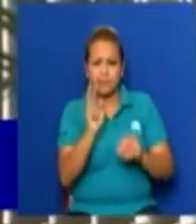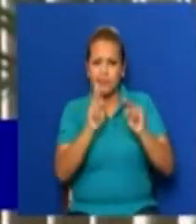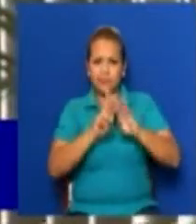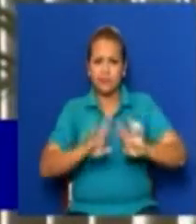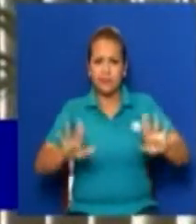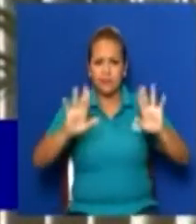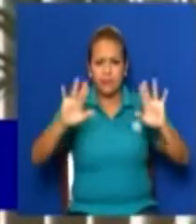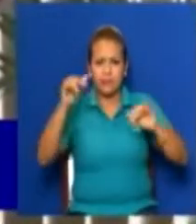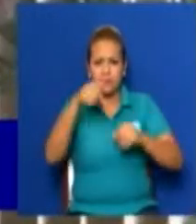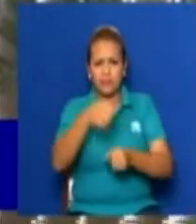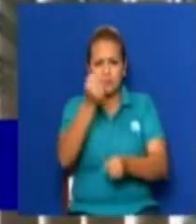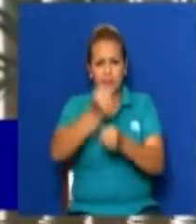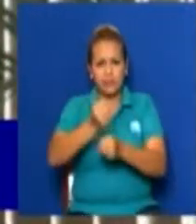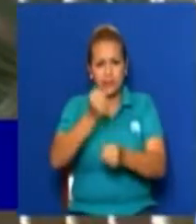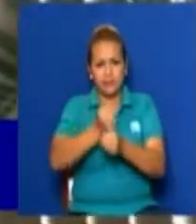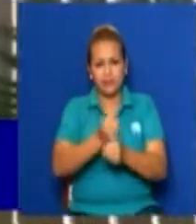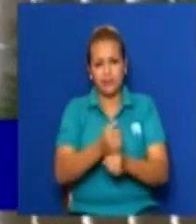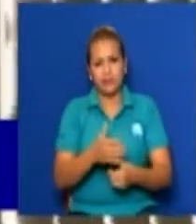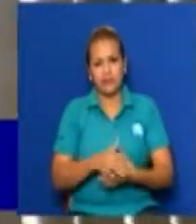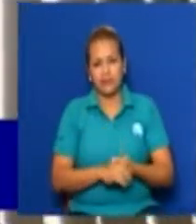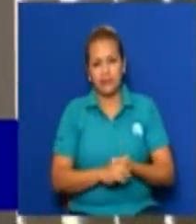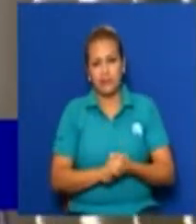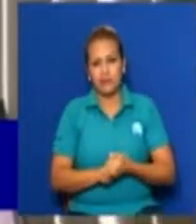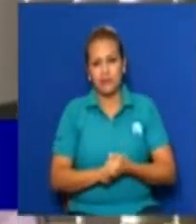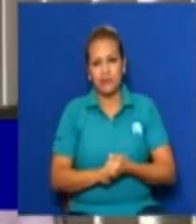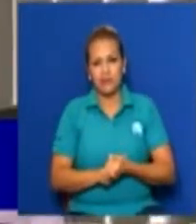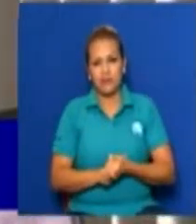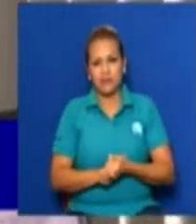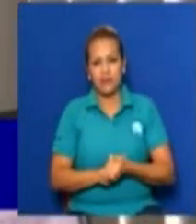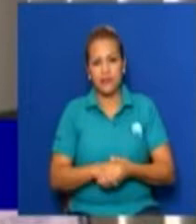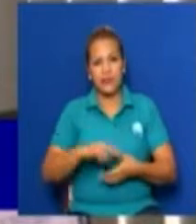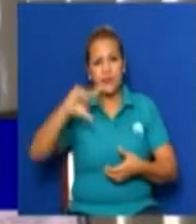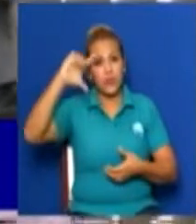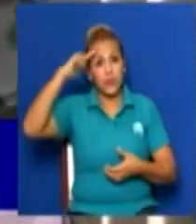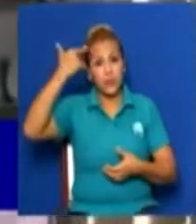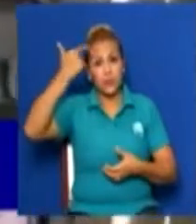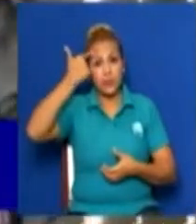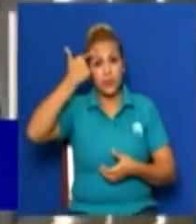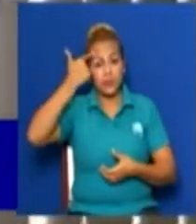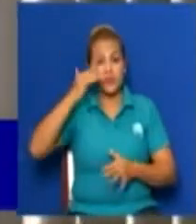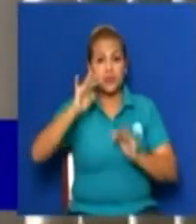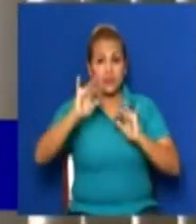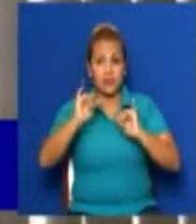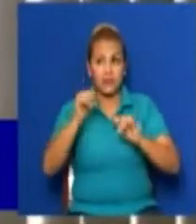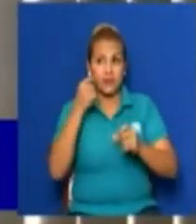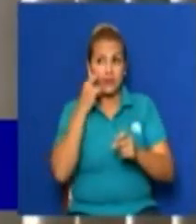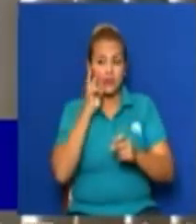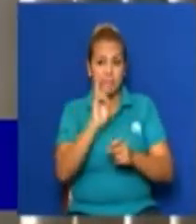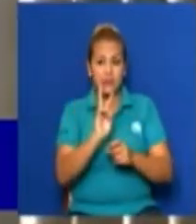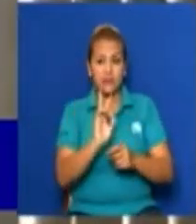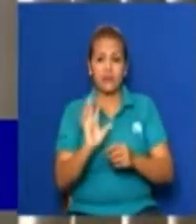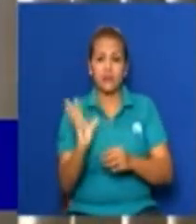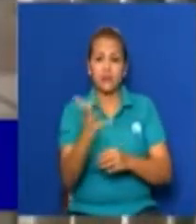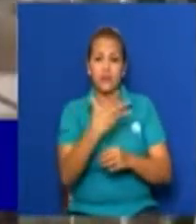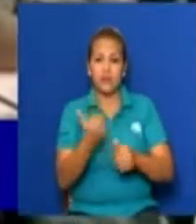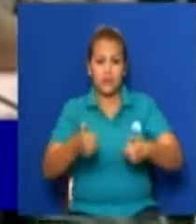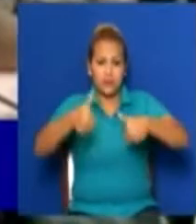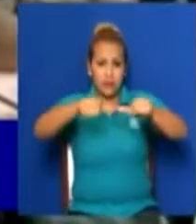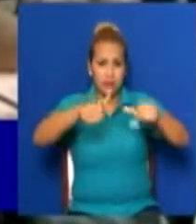mundo laboral. Los estados que han ratificado este convenio 111